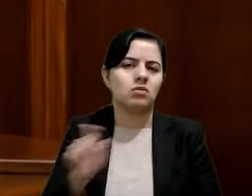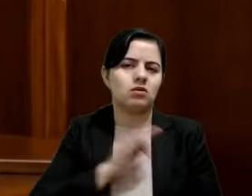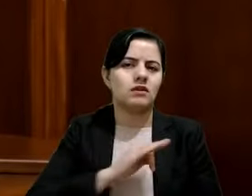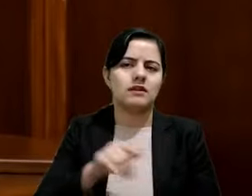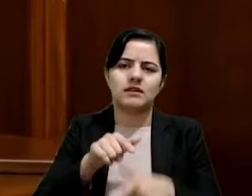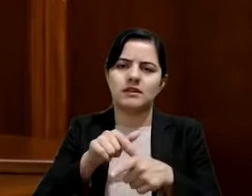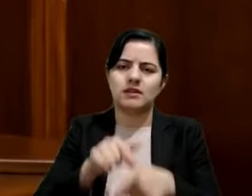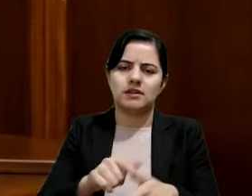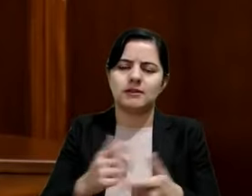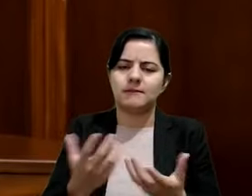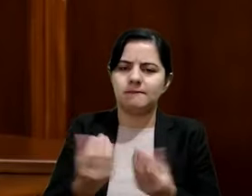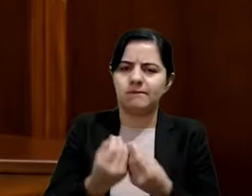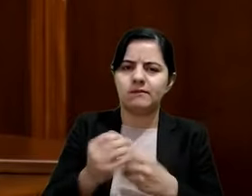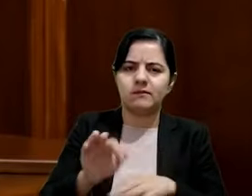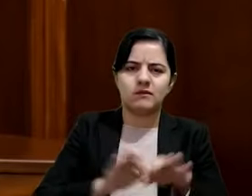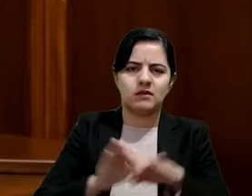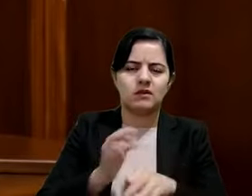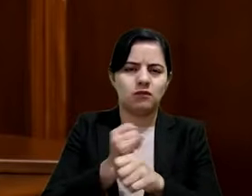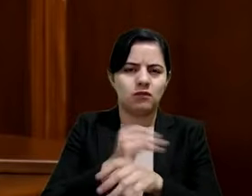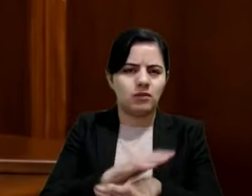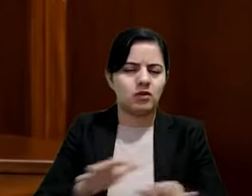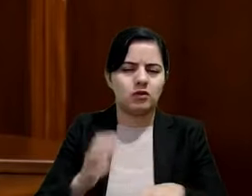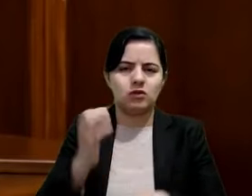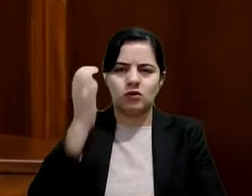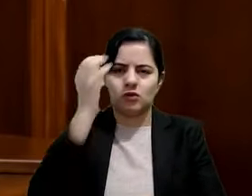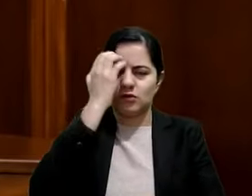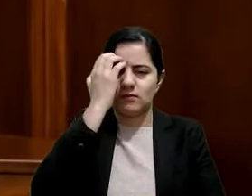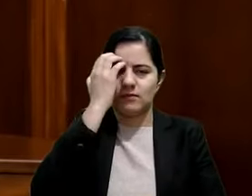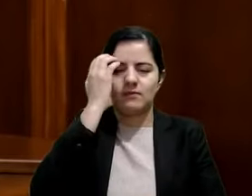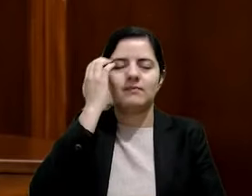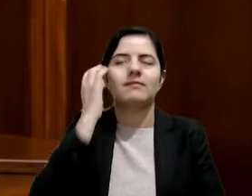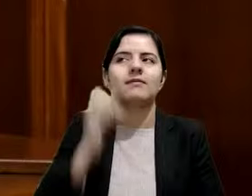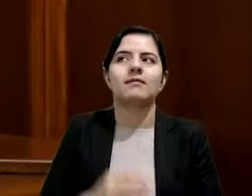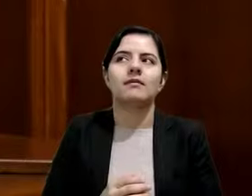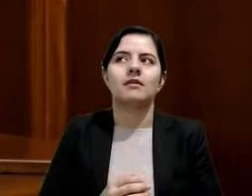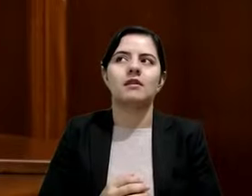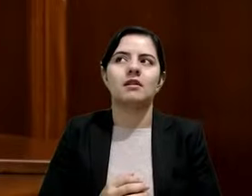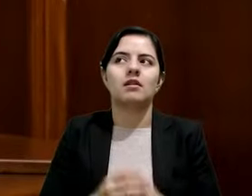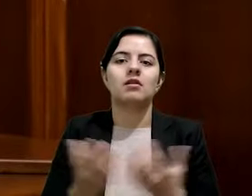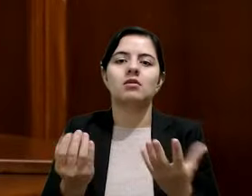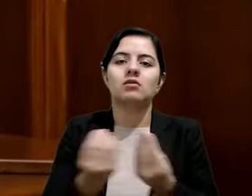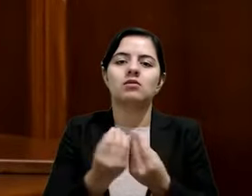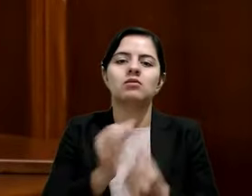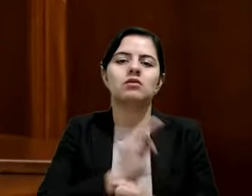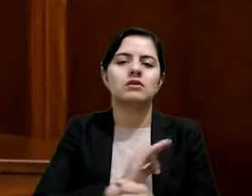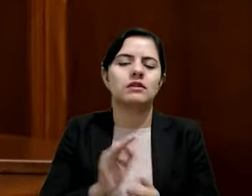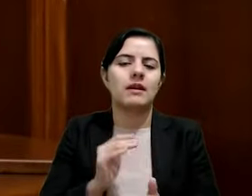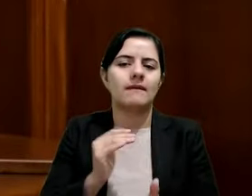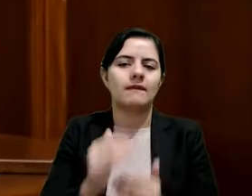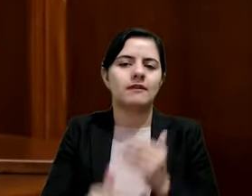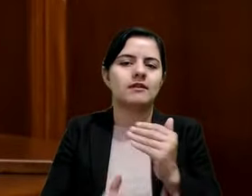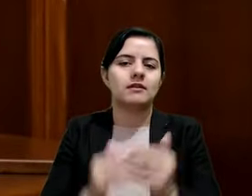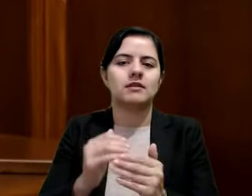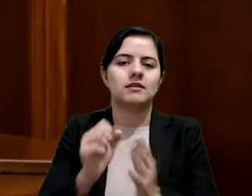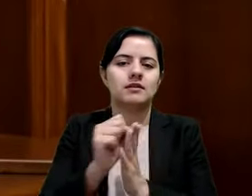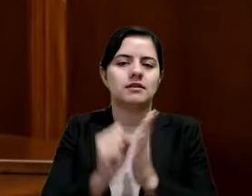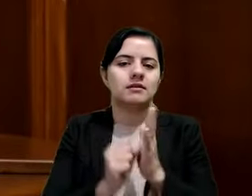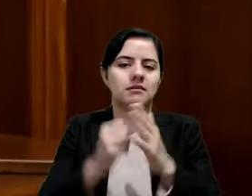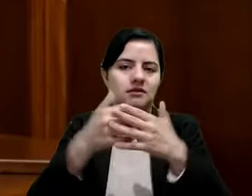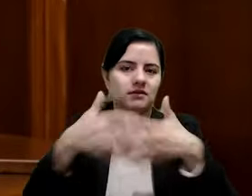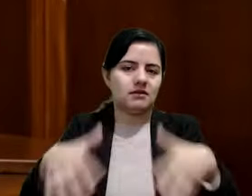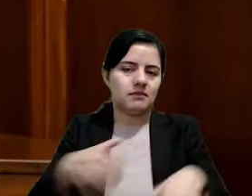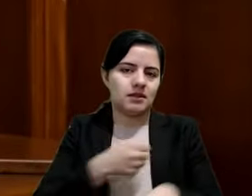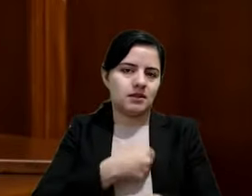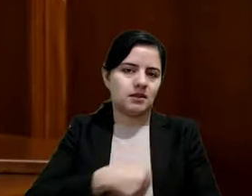estar bien informados y acceder a las personas juntos avanzaremos hacia un sistema de salud inclusivo y accesible para todos la